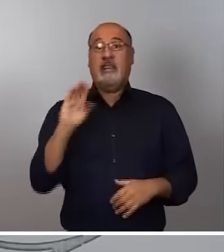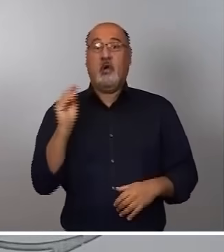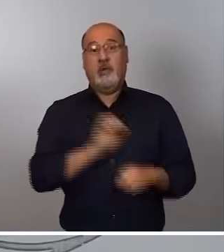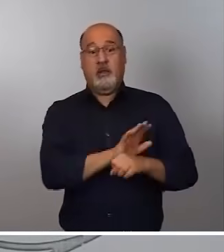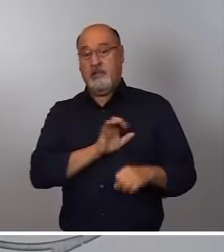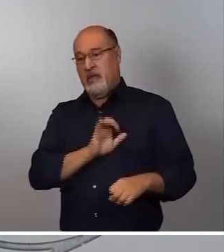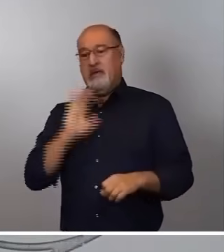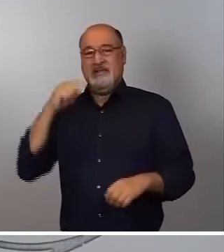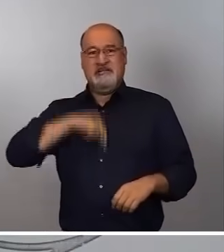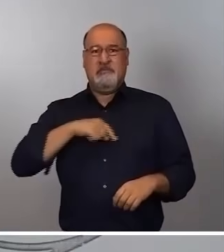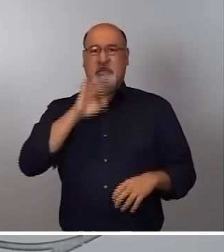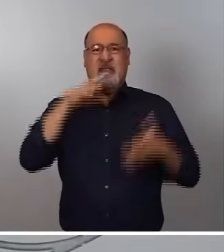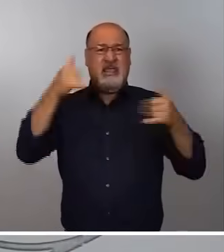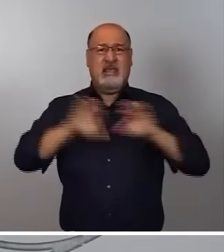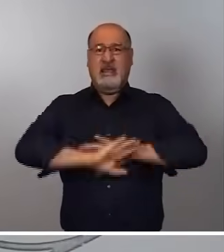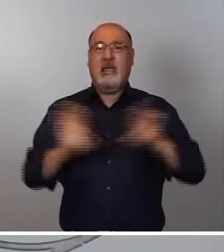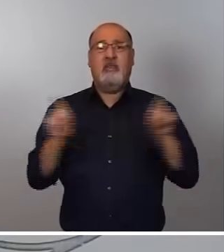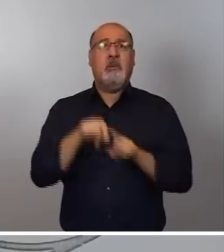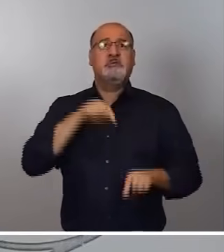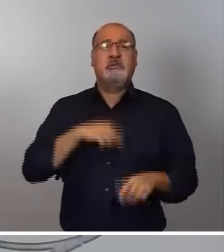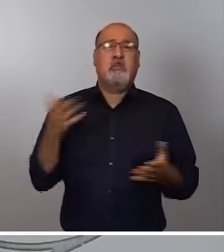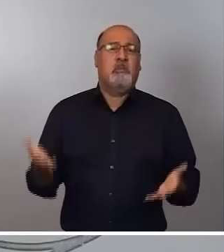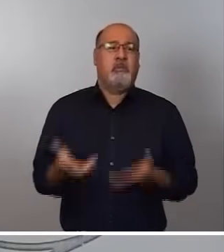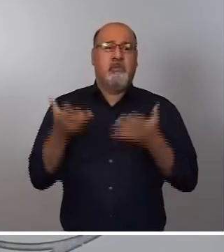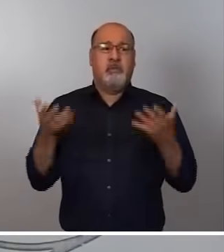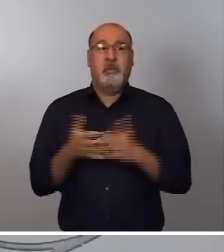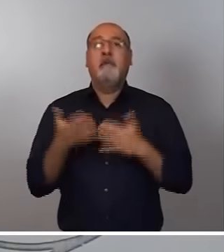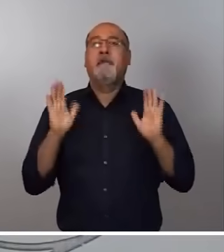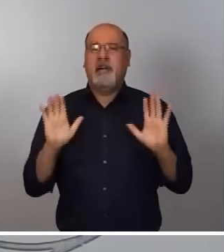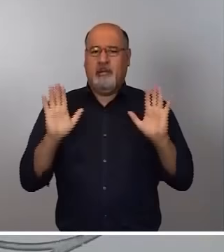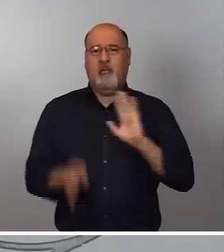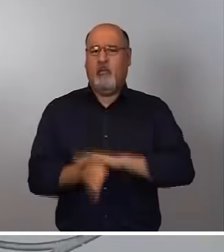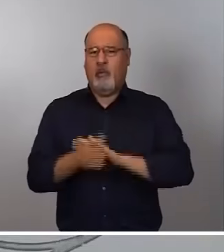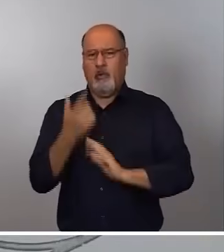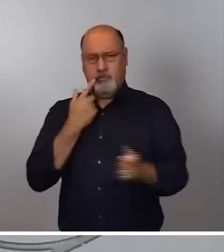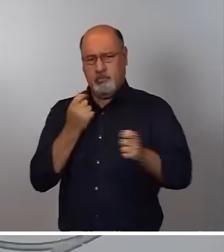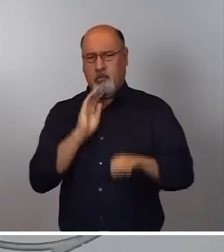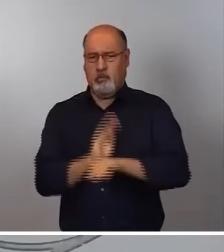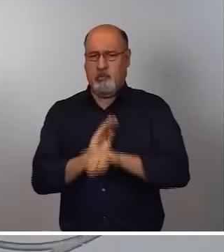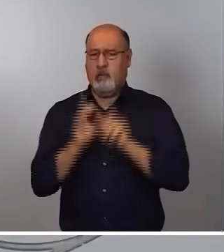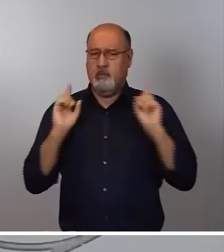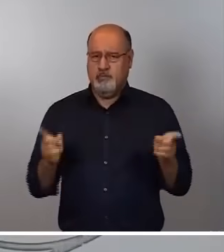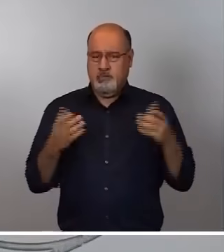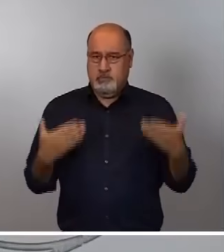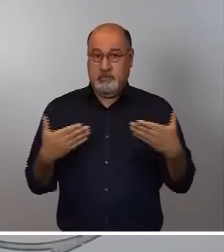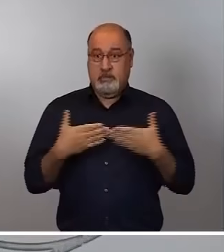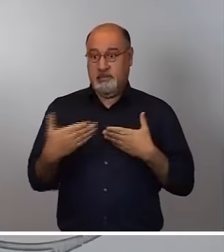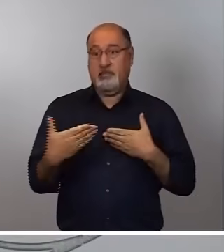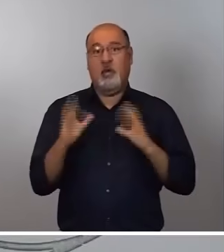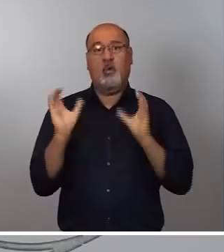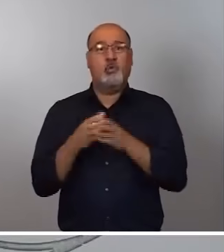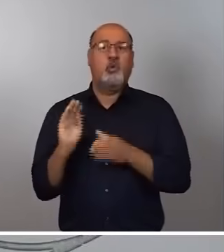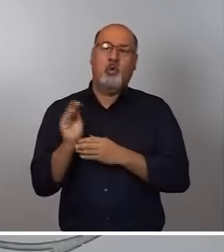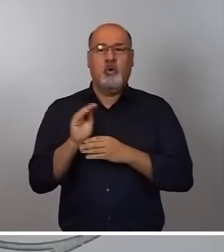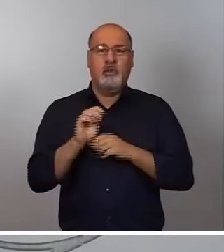asintomáticos pero no podemos bajar la guardia no se pueden descartar que estos casos puedan puedan ir